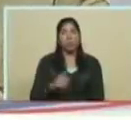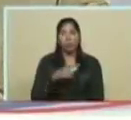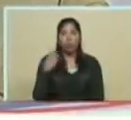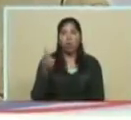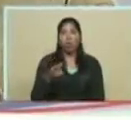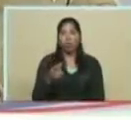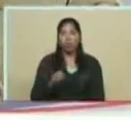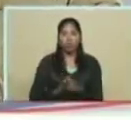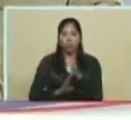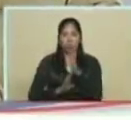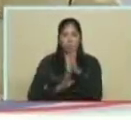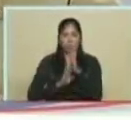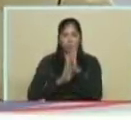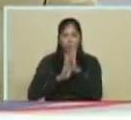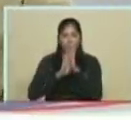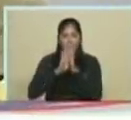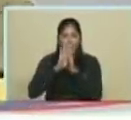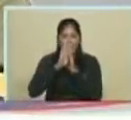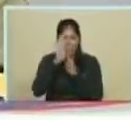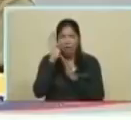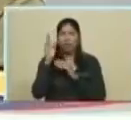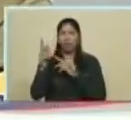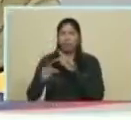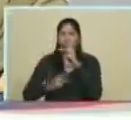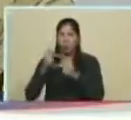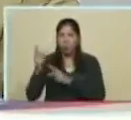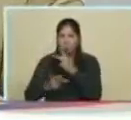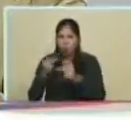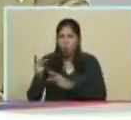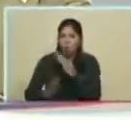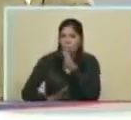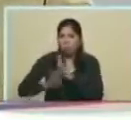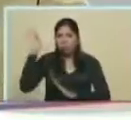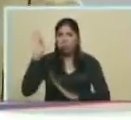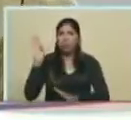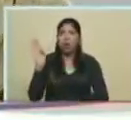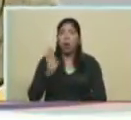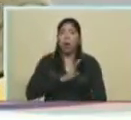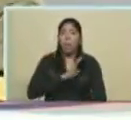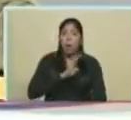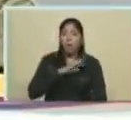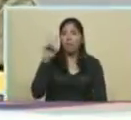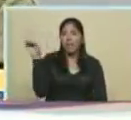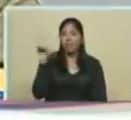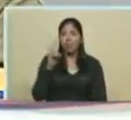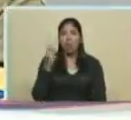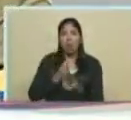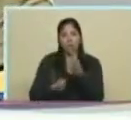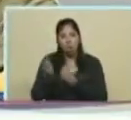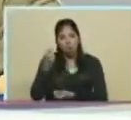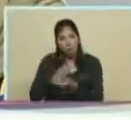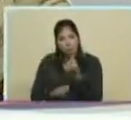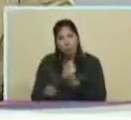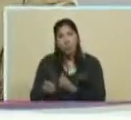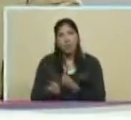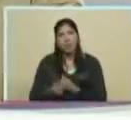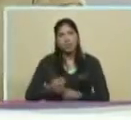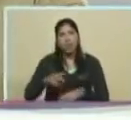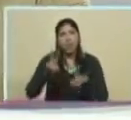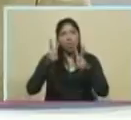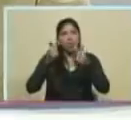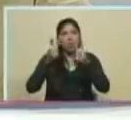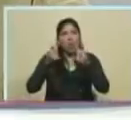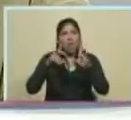de crecimiento productivo, de diversificación de la economía, de la construcción de una